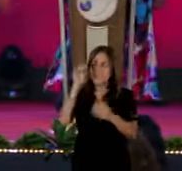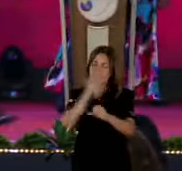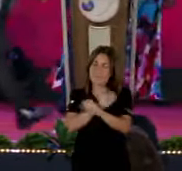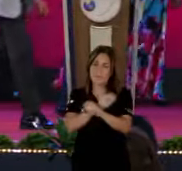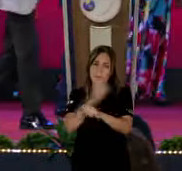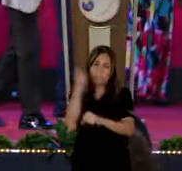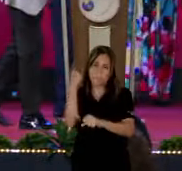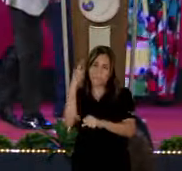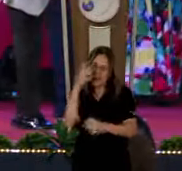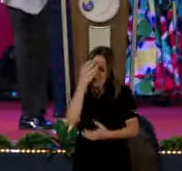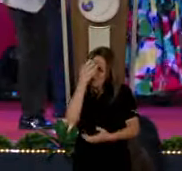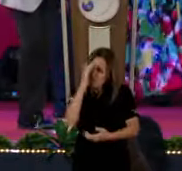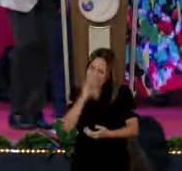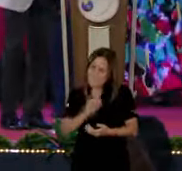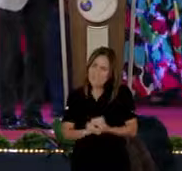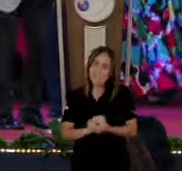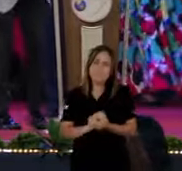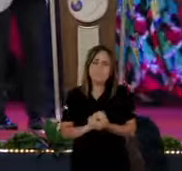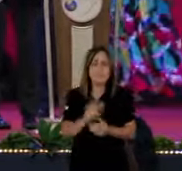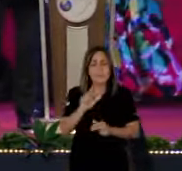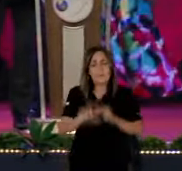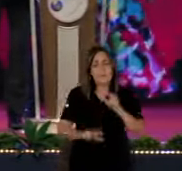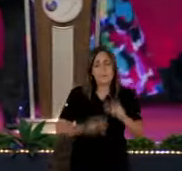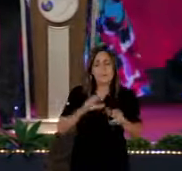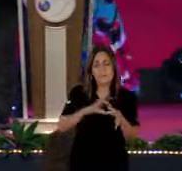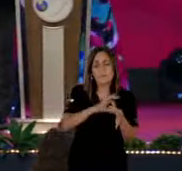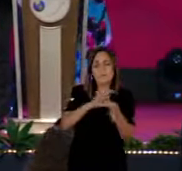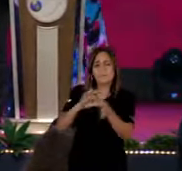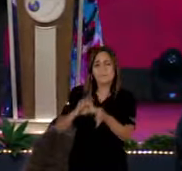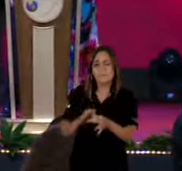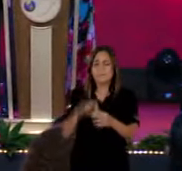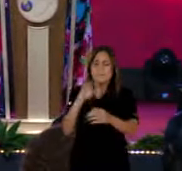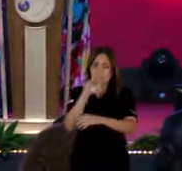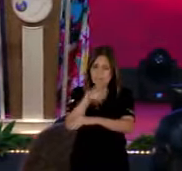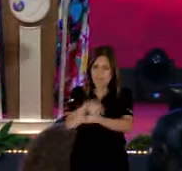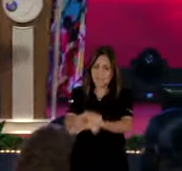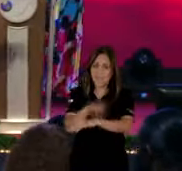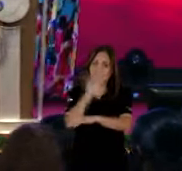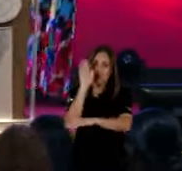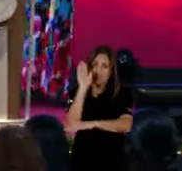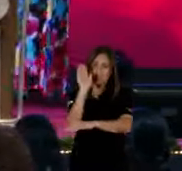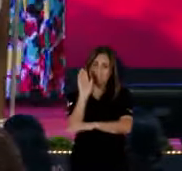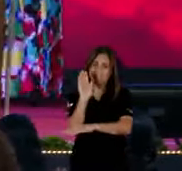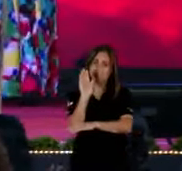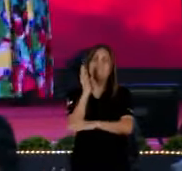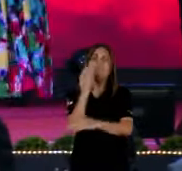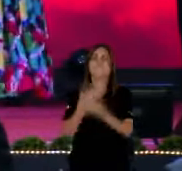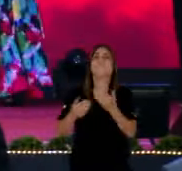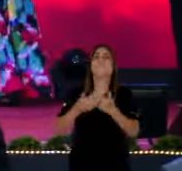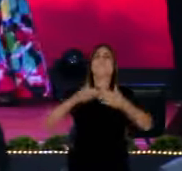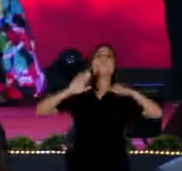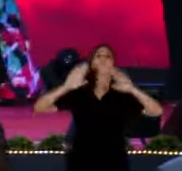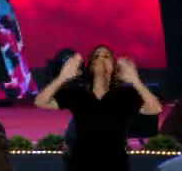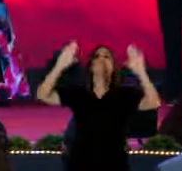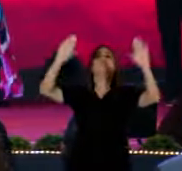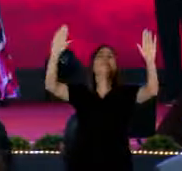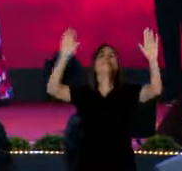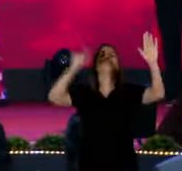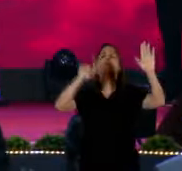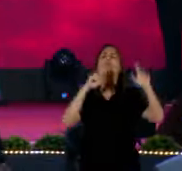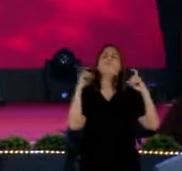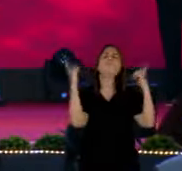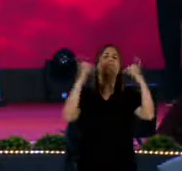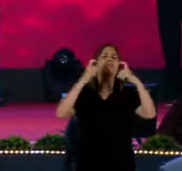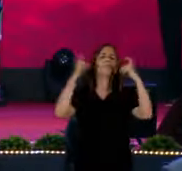para los que confían. Camina contigo de noche y de día. Levanta tus manos. La